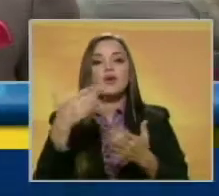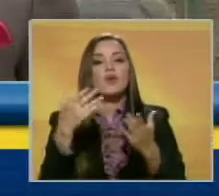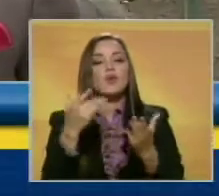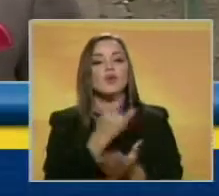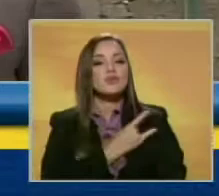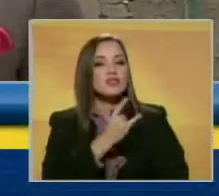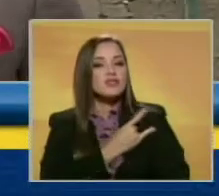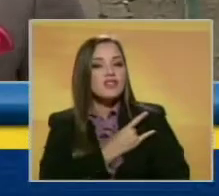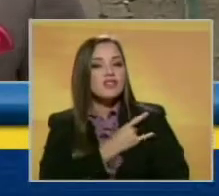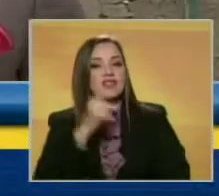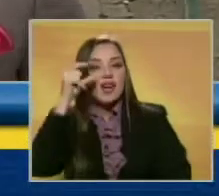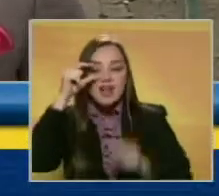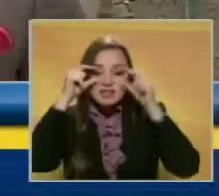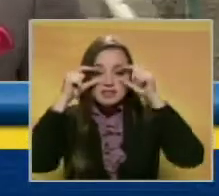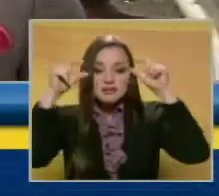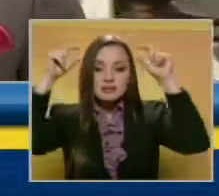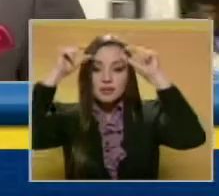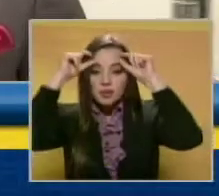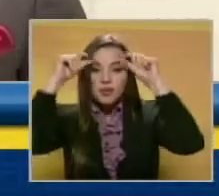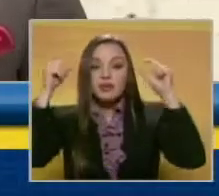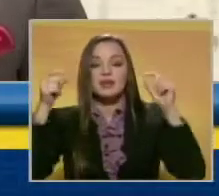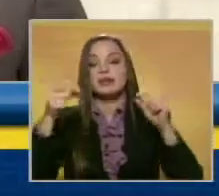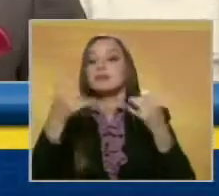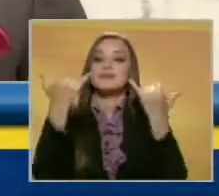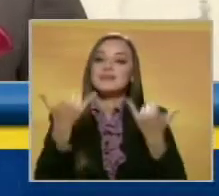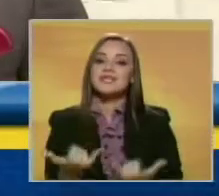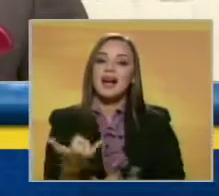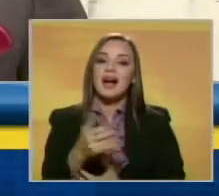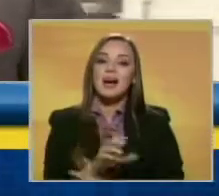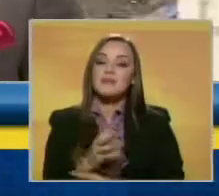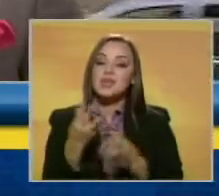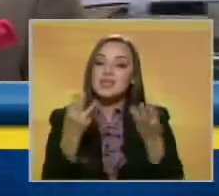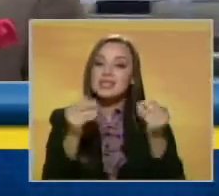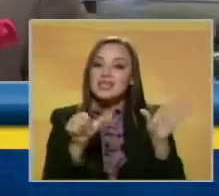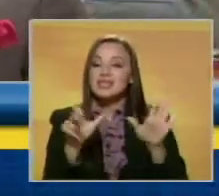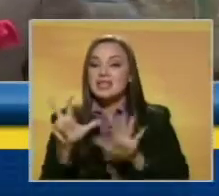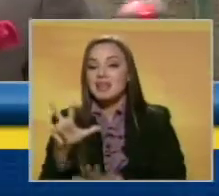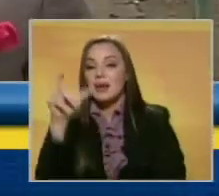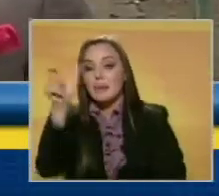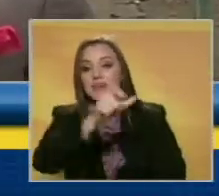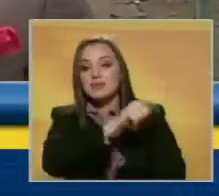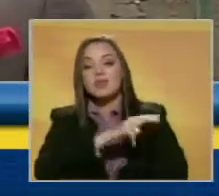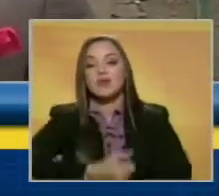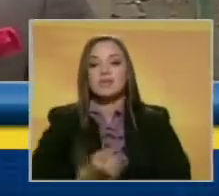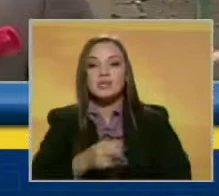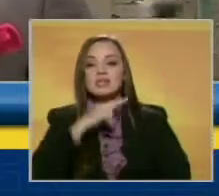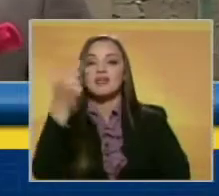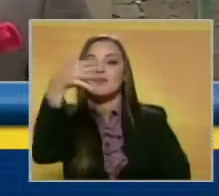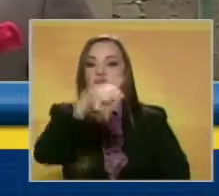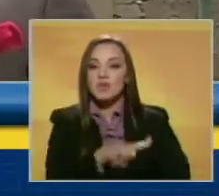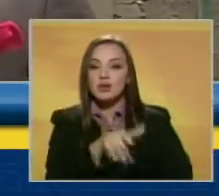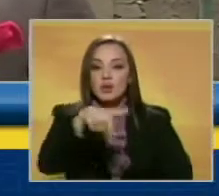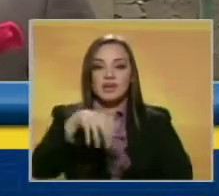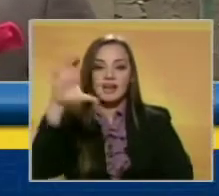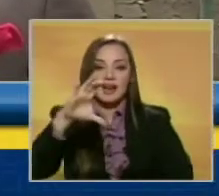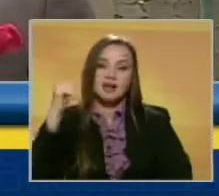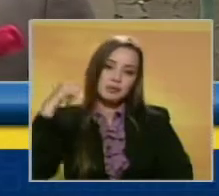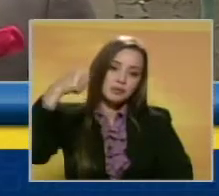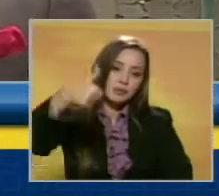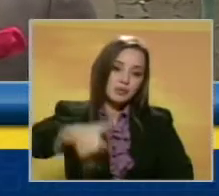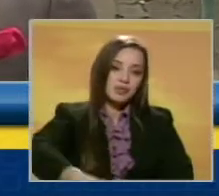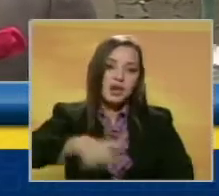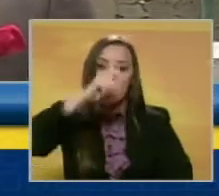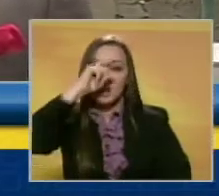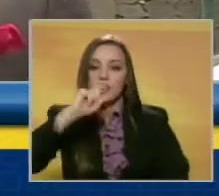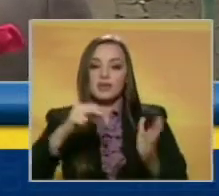ya 53 los funcionarios de seguridad que han perdido la vida en manos de la delincuencia en la Gran Caracas en lo que va del año